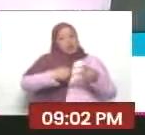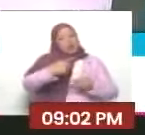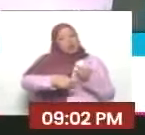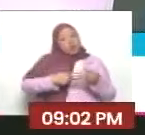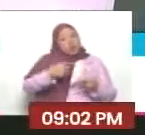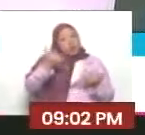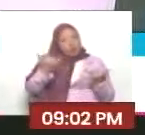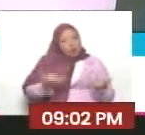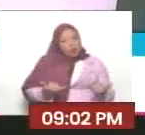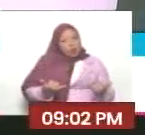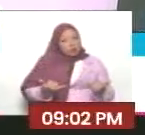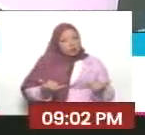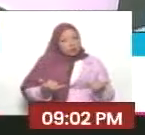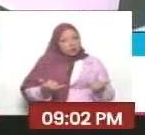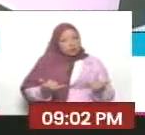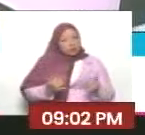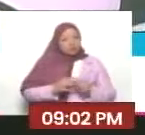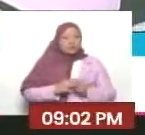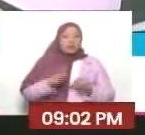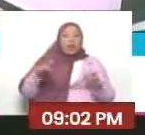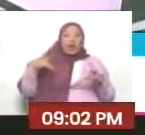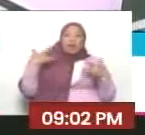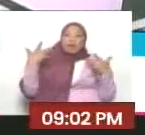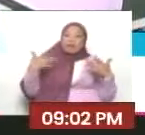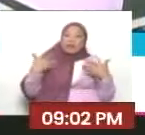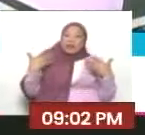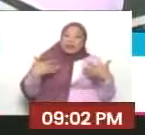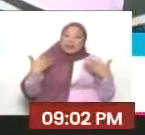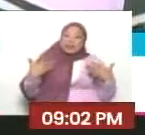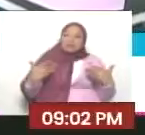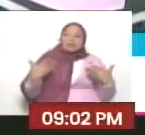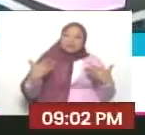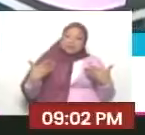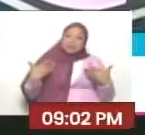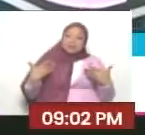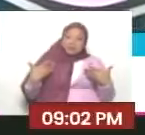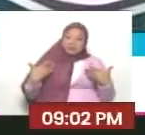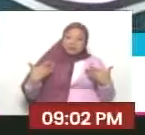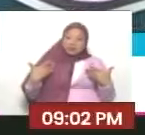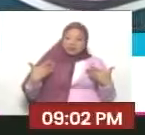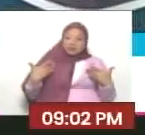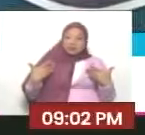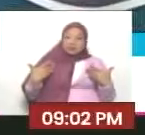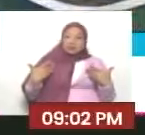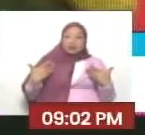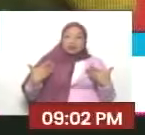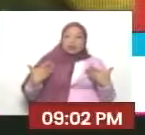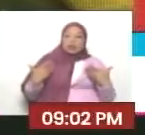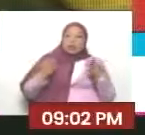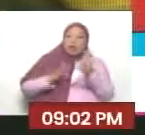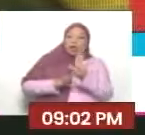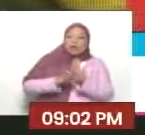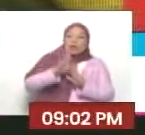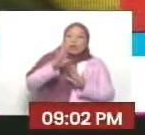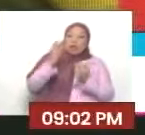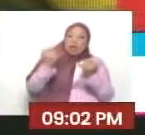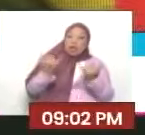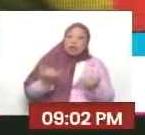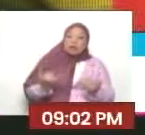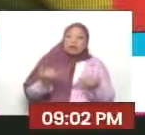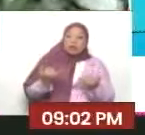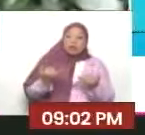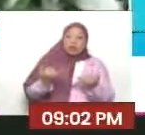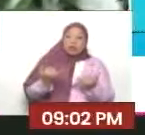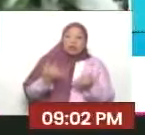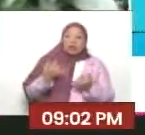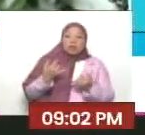productivo en este momento? Bueno, muy contenta porque hemos avanzado de una manera